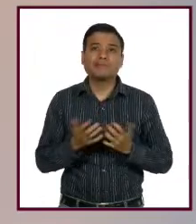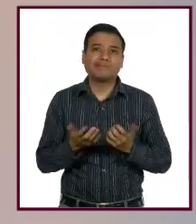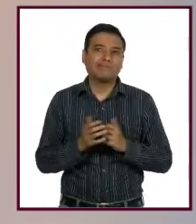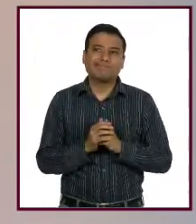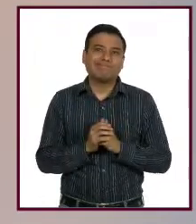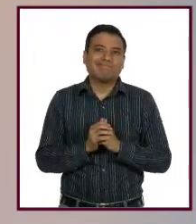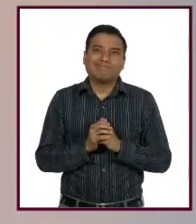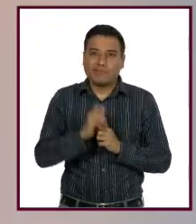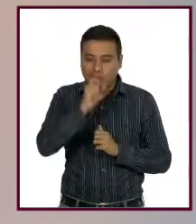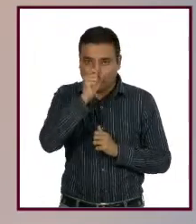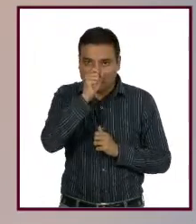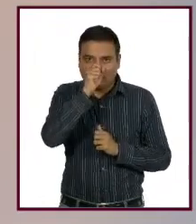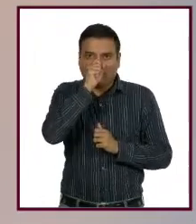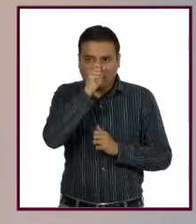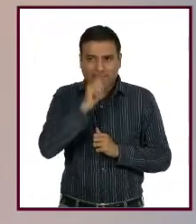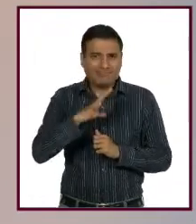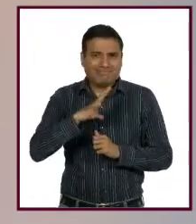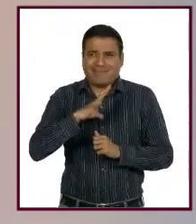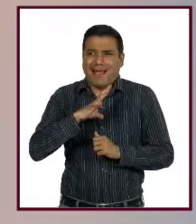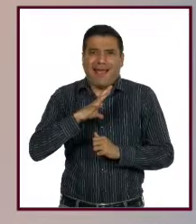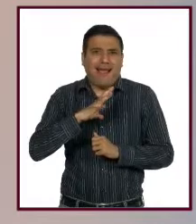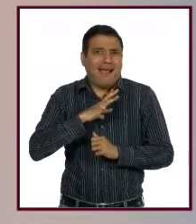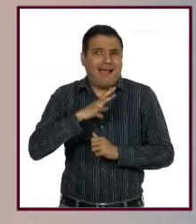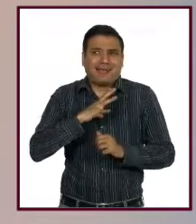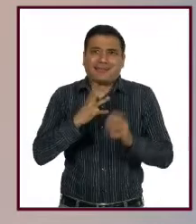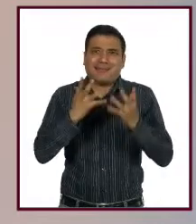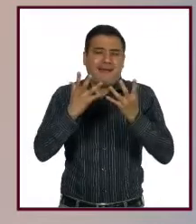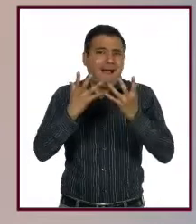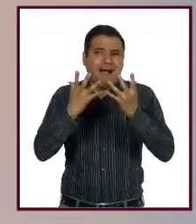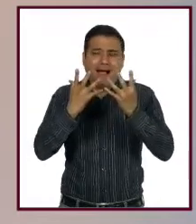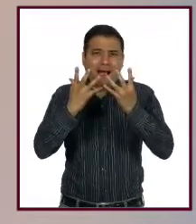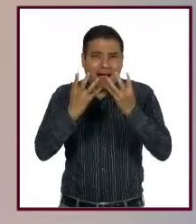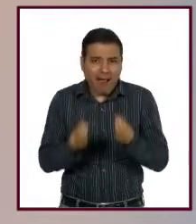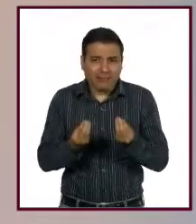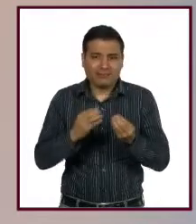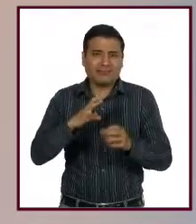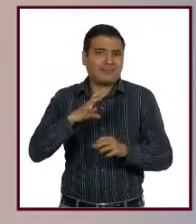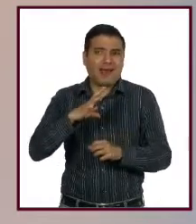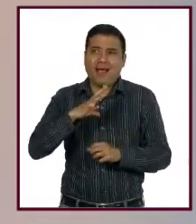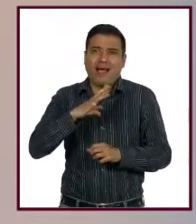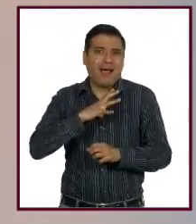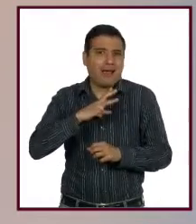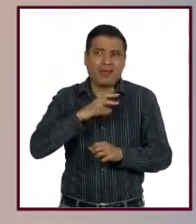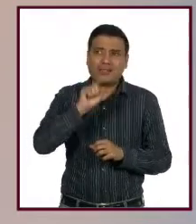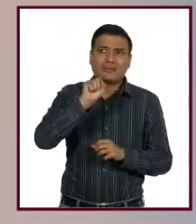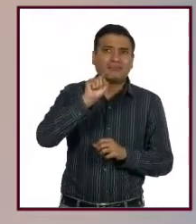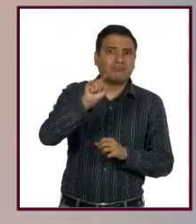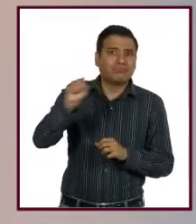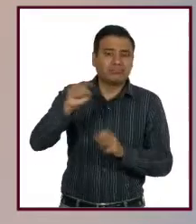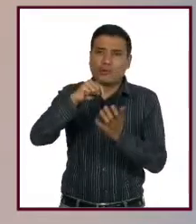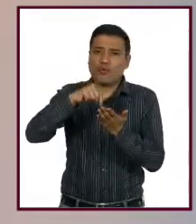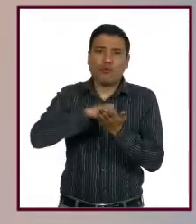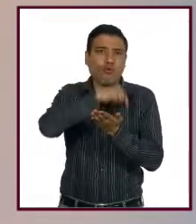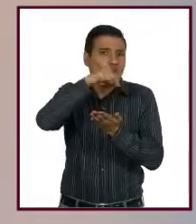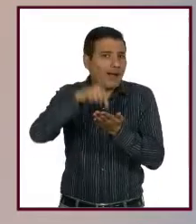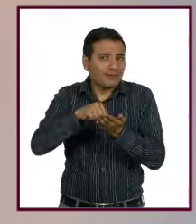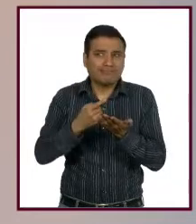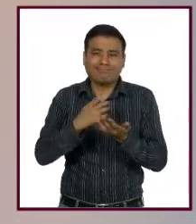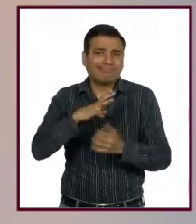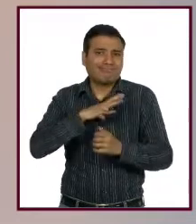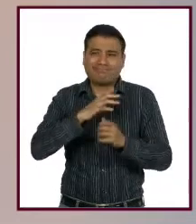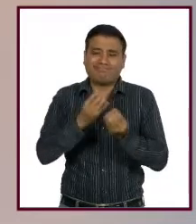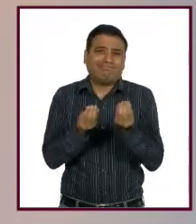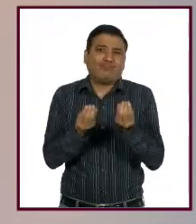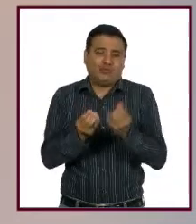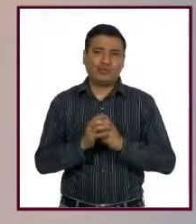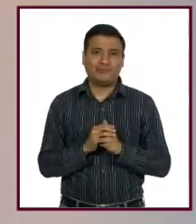ubicuidad, es decir, que este tipo de condiciones, o este tipo de sustancias se encuentran en todas partes.